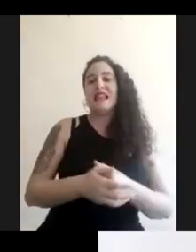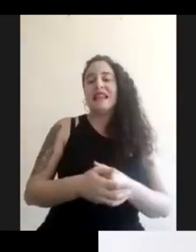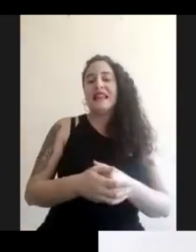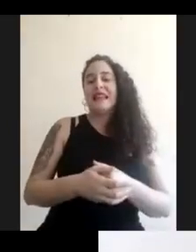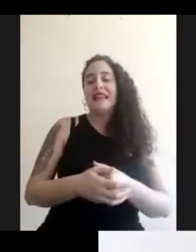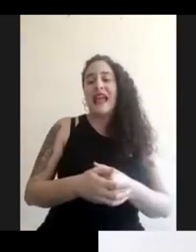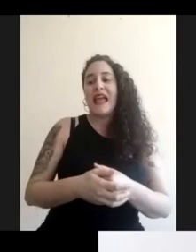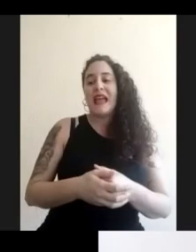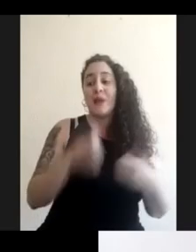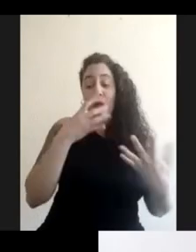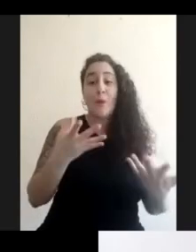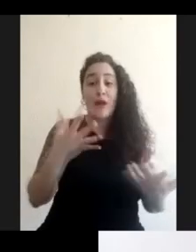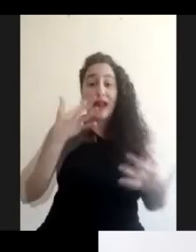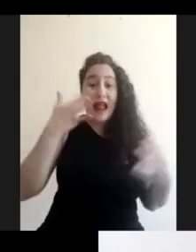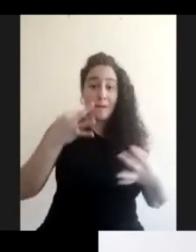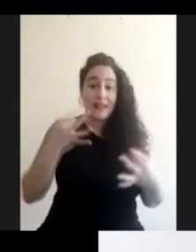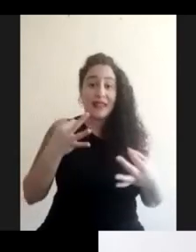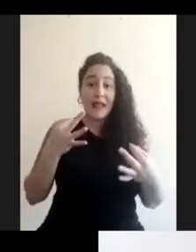y realmente